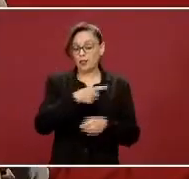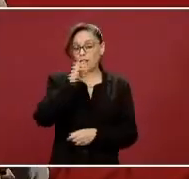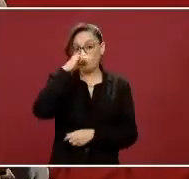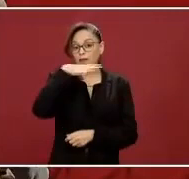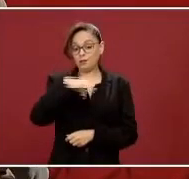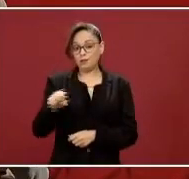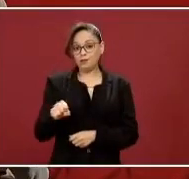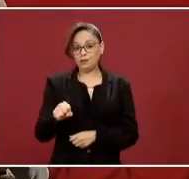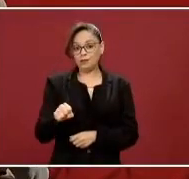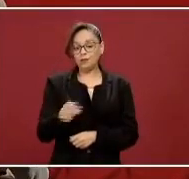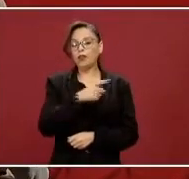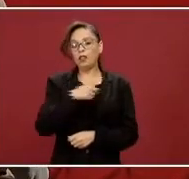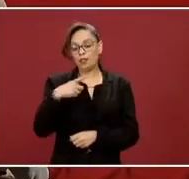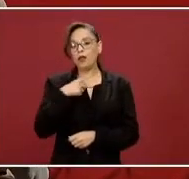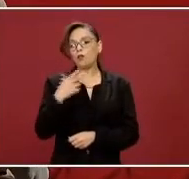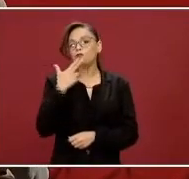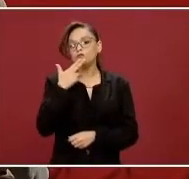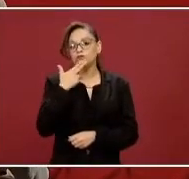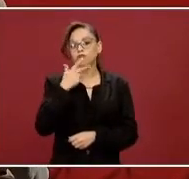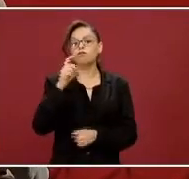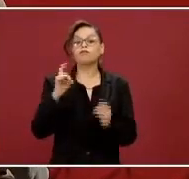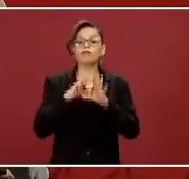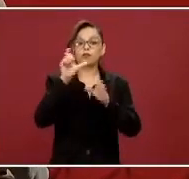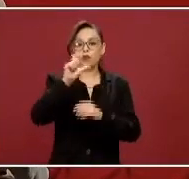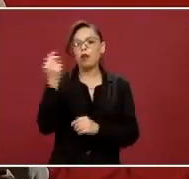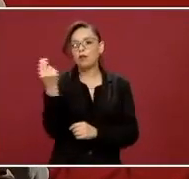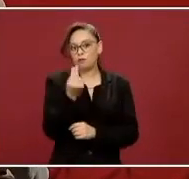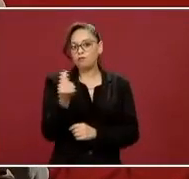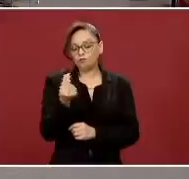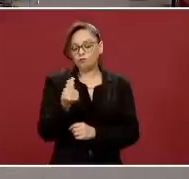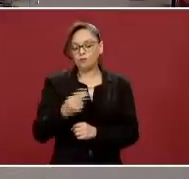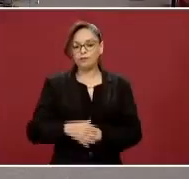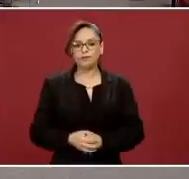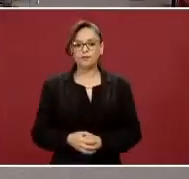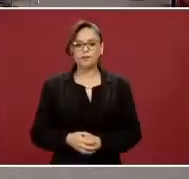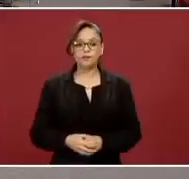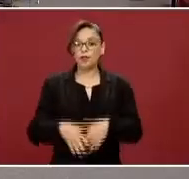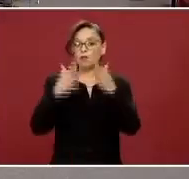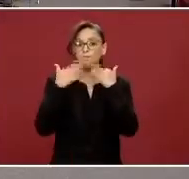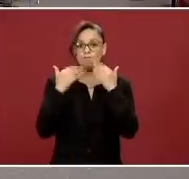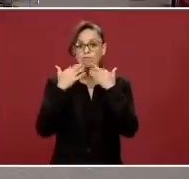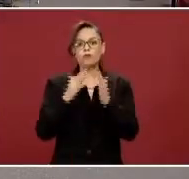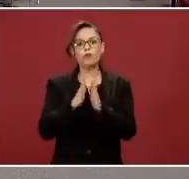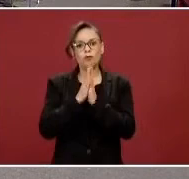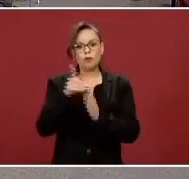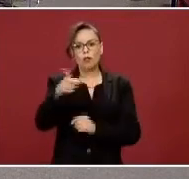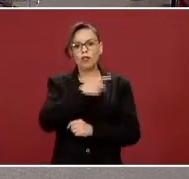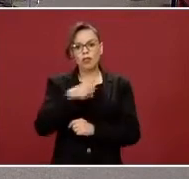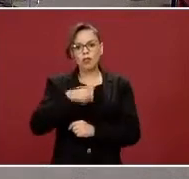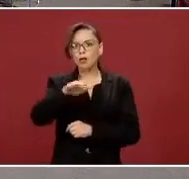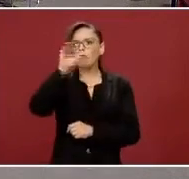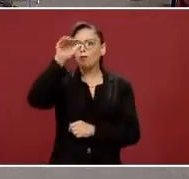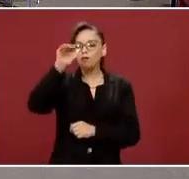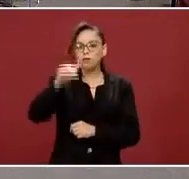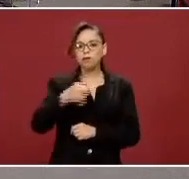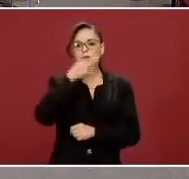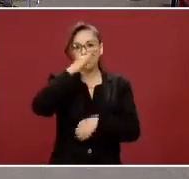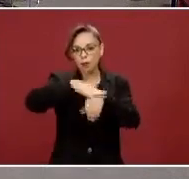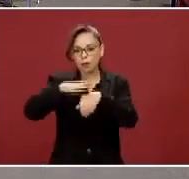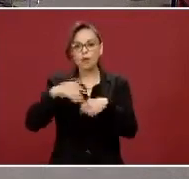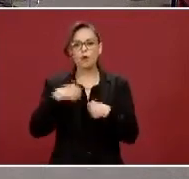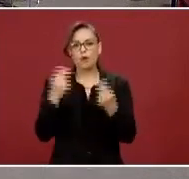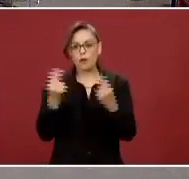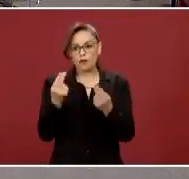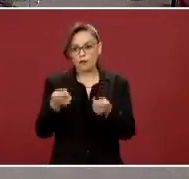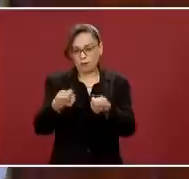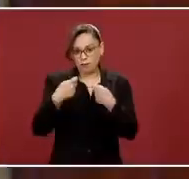pues úsenla cuando la necesiten. Los que no tienen, reclamen su seguridad social, porque el periodismo es